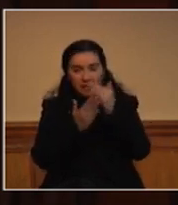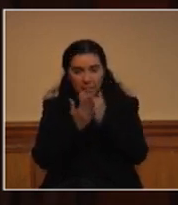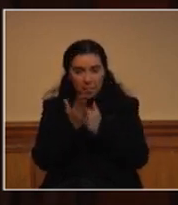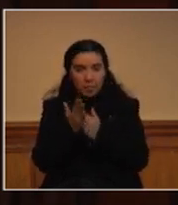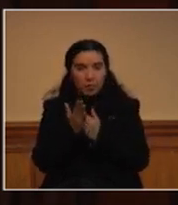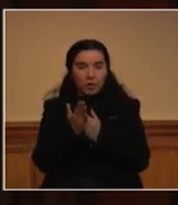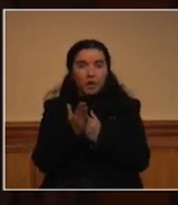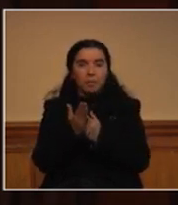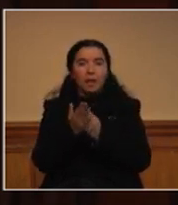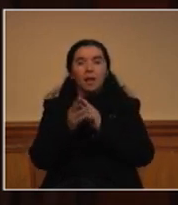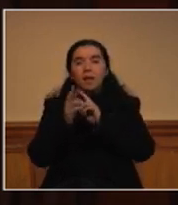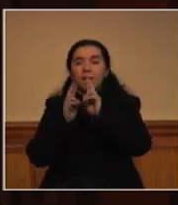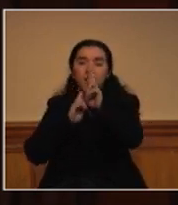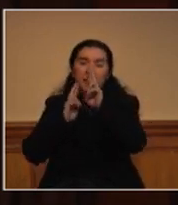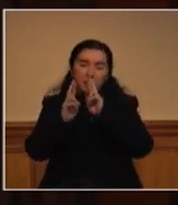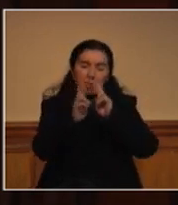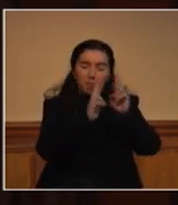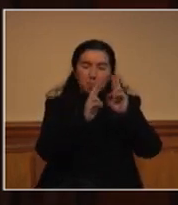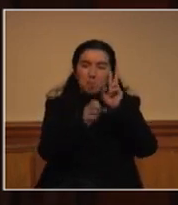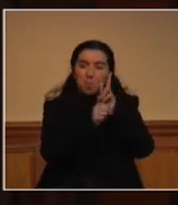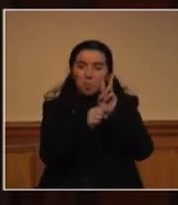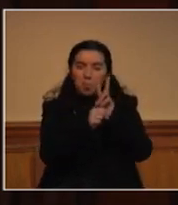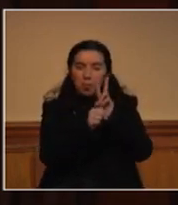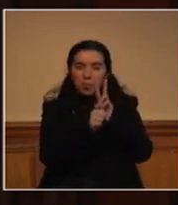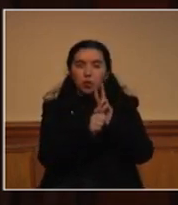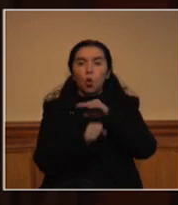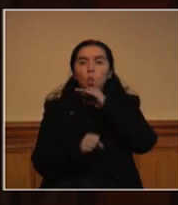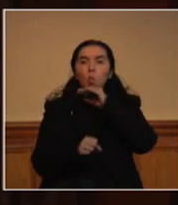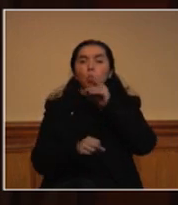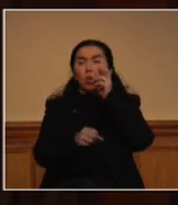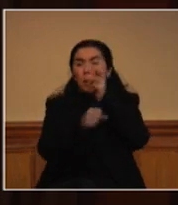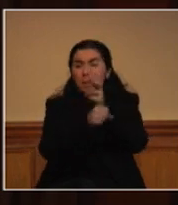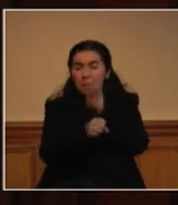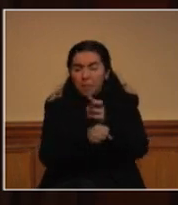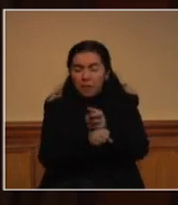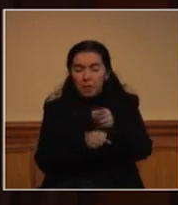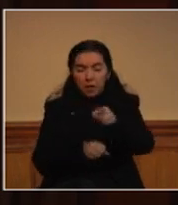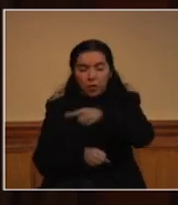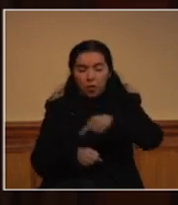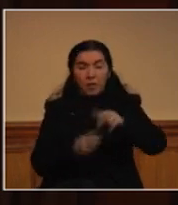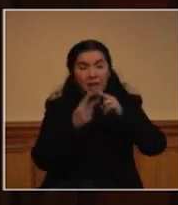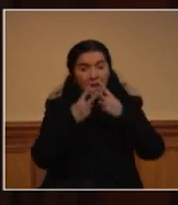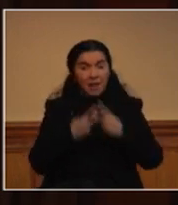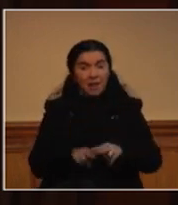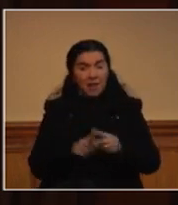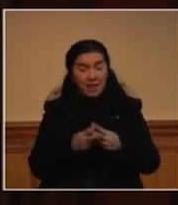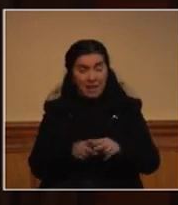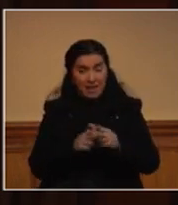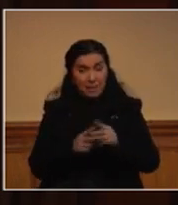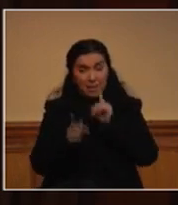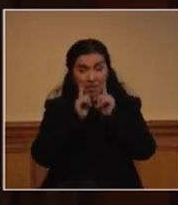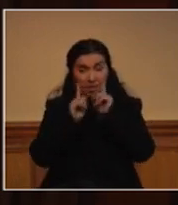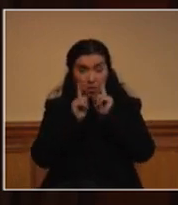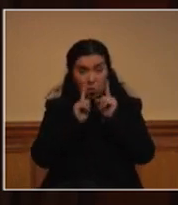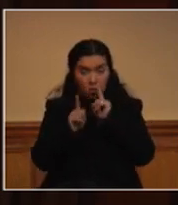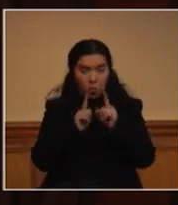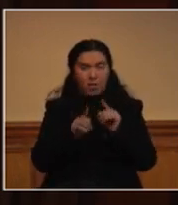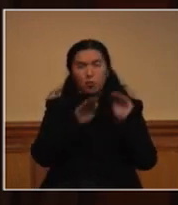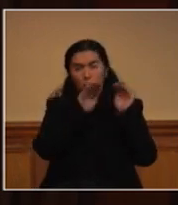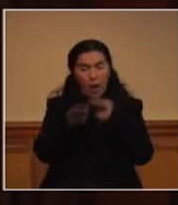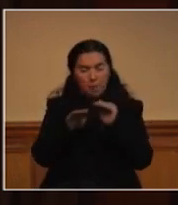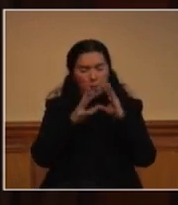En la interacción del profesor, en el uso de la tecnología, en la herramienta puramente del cuento y el apoyo